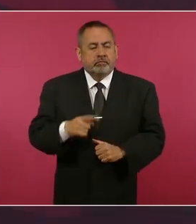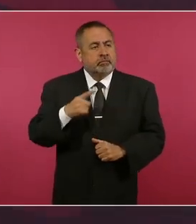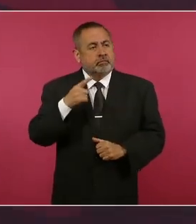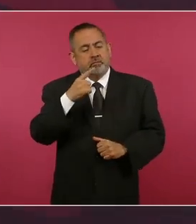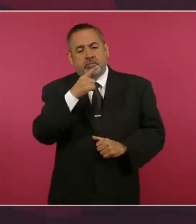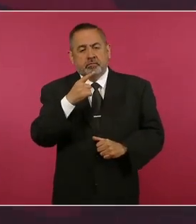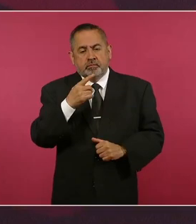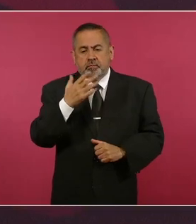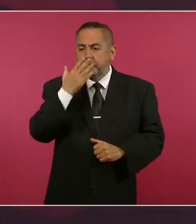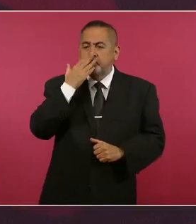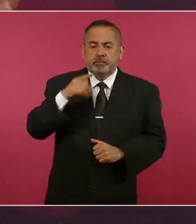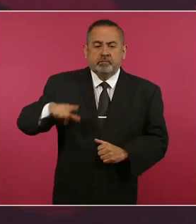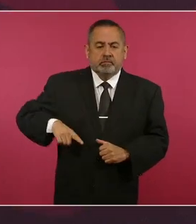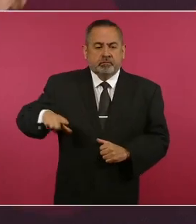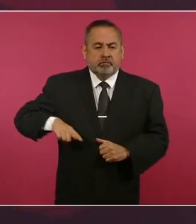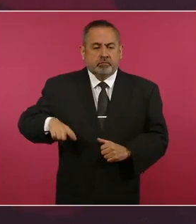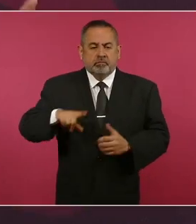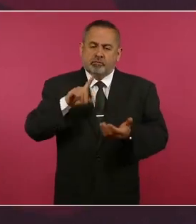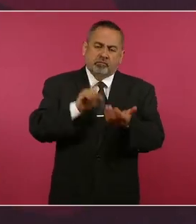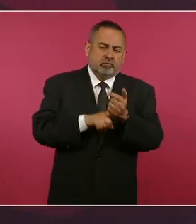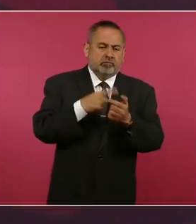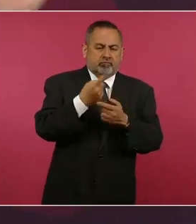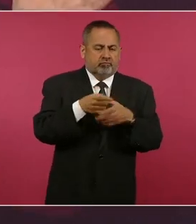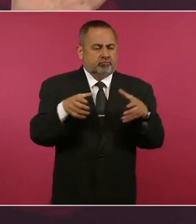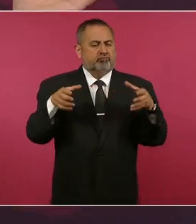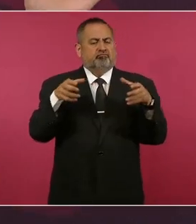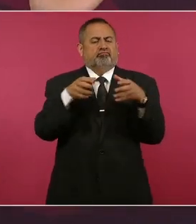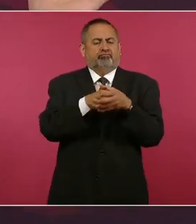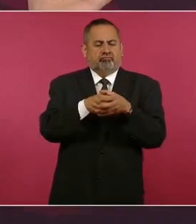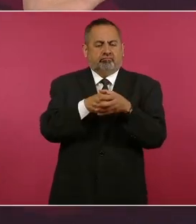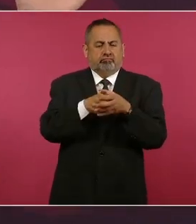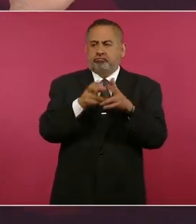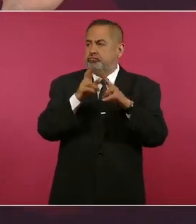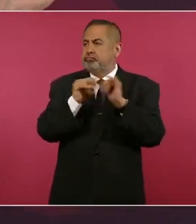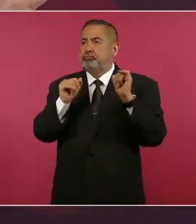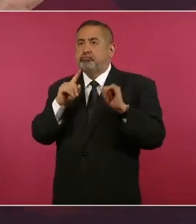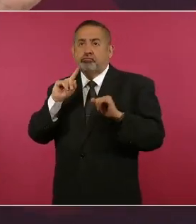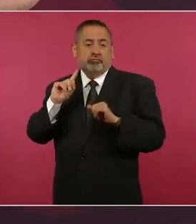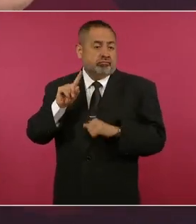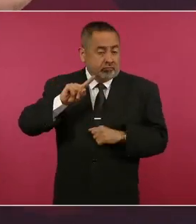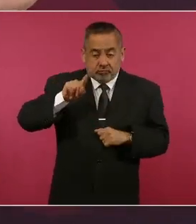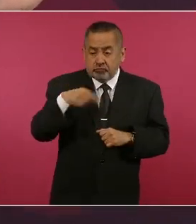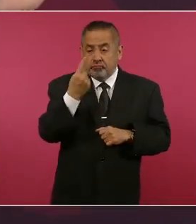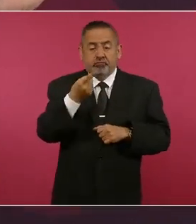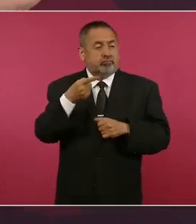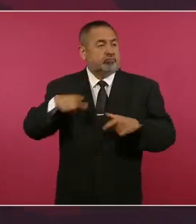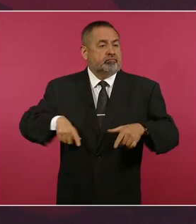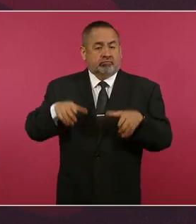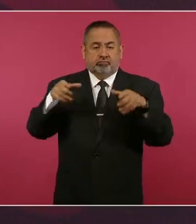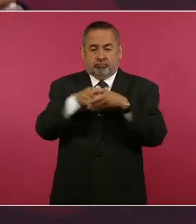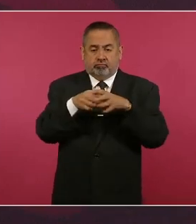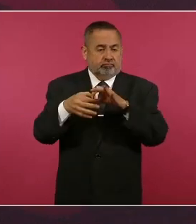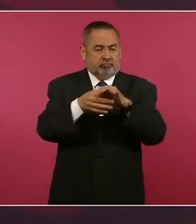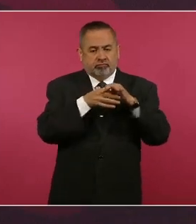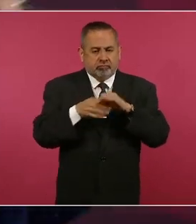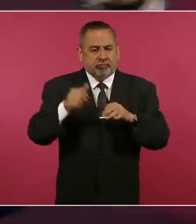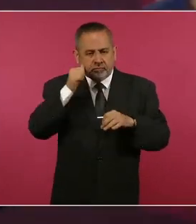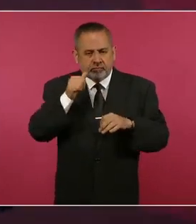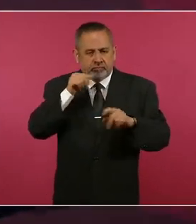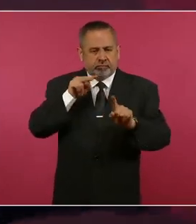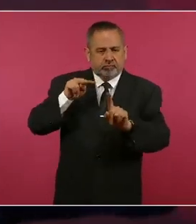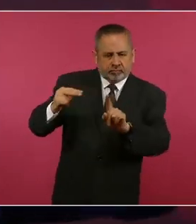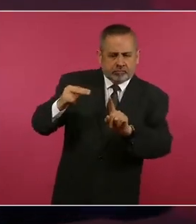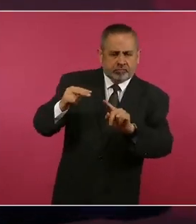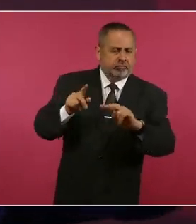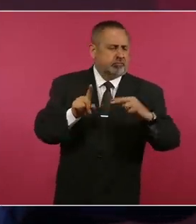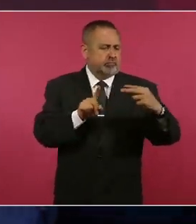gobierno monolítico, pues en ningún lugar hay un gobierno monolítico, siempre hay posturas